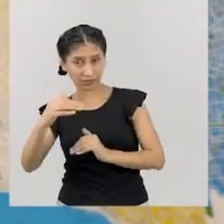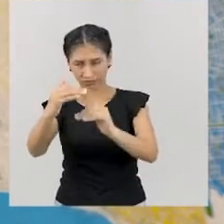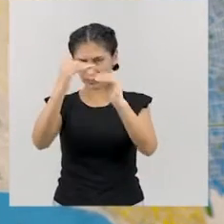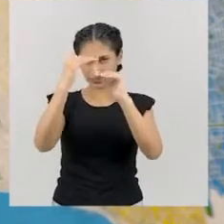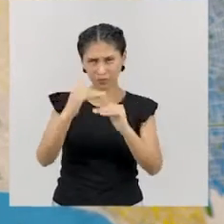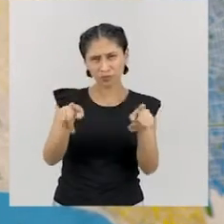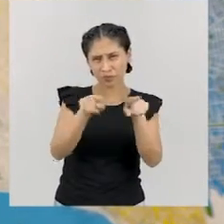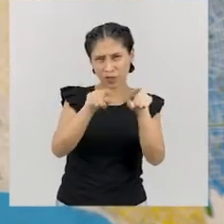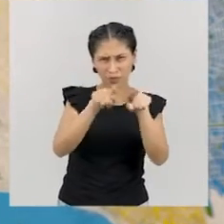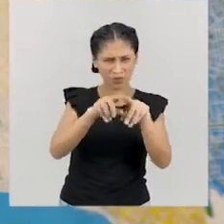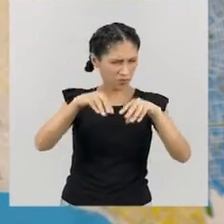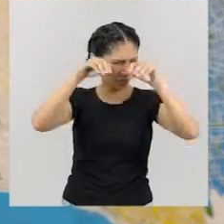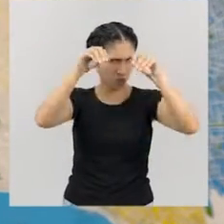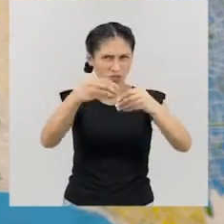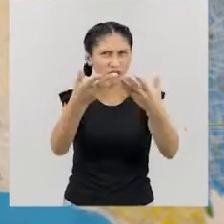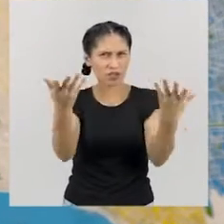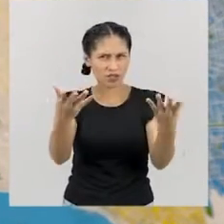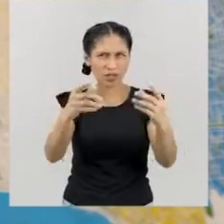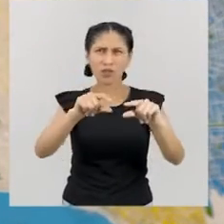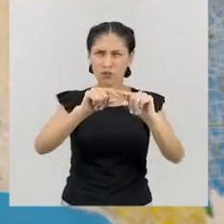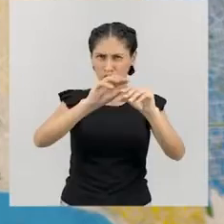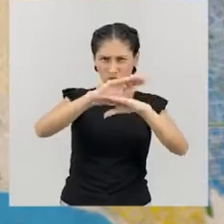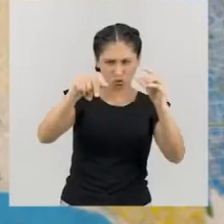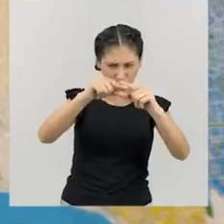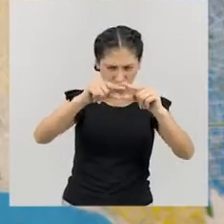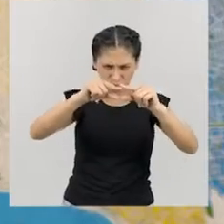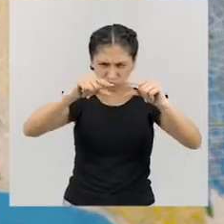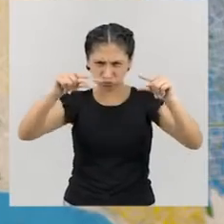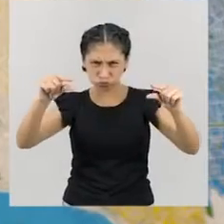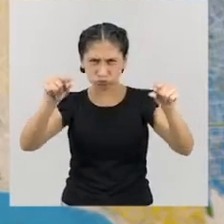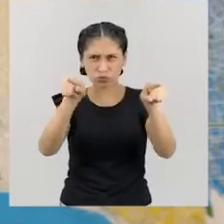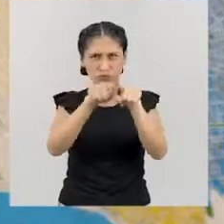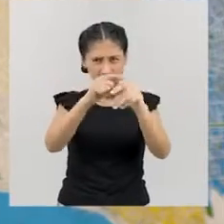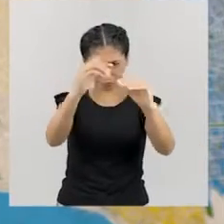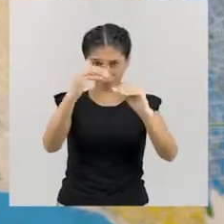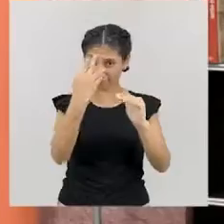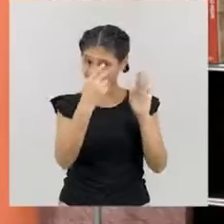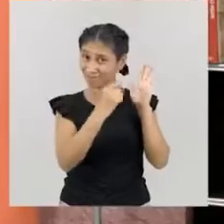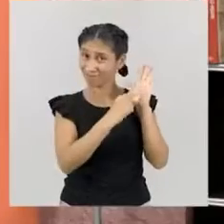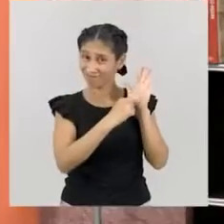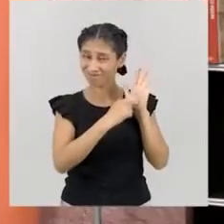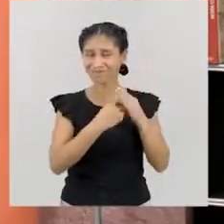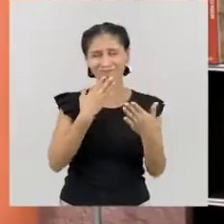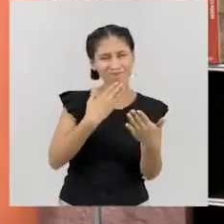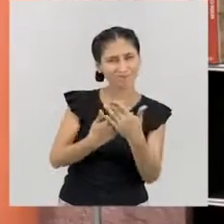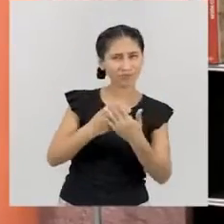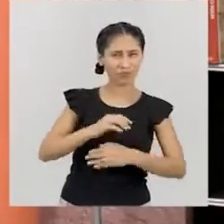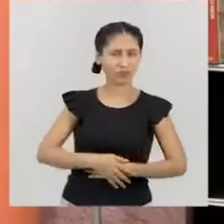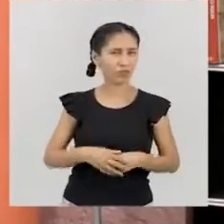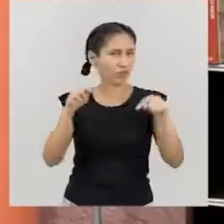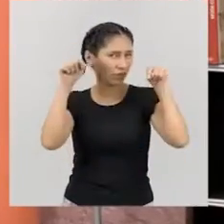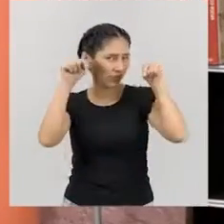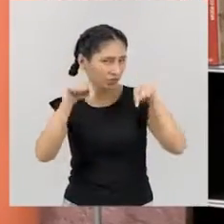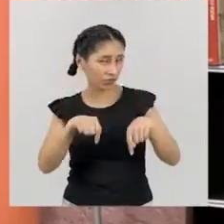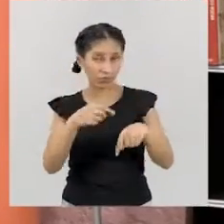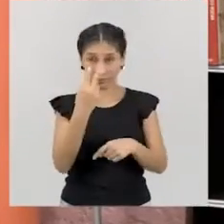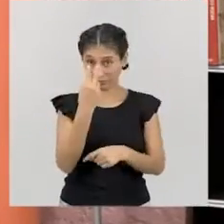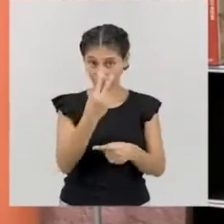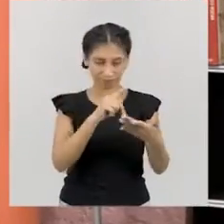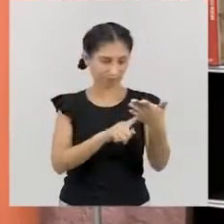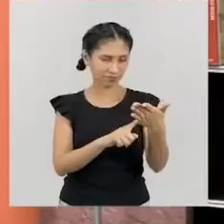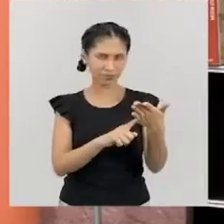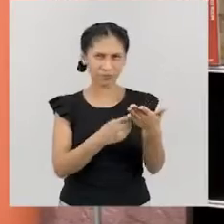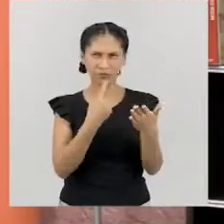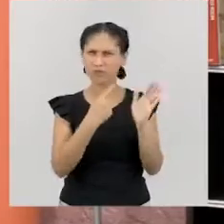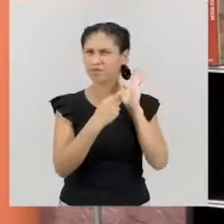subjetividad, las marcas textuales, los modos discursivos y los prototipos textuales. Muchas gracias, profe. Ahora